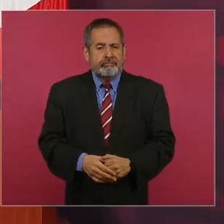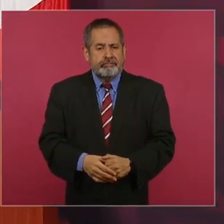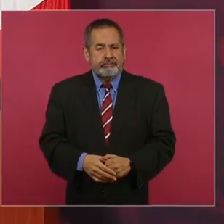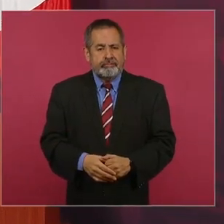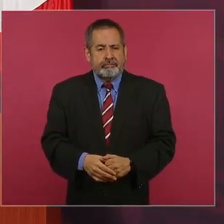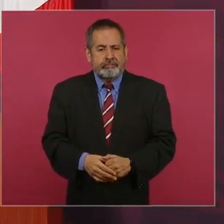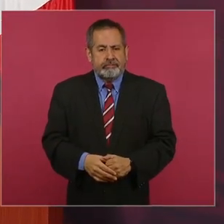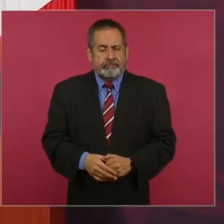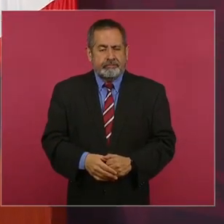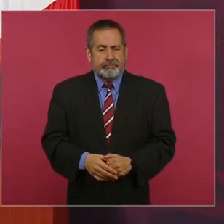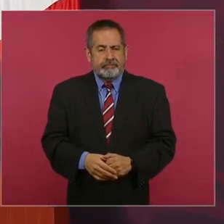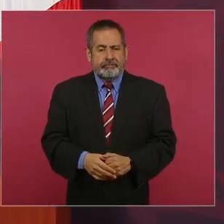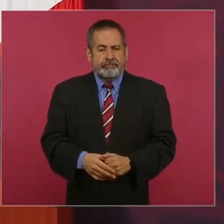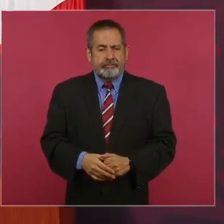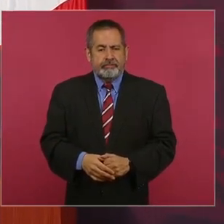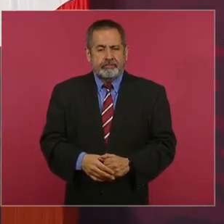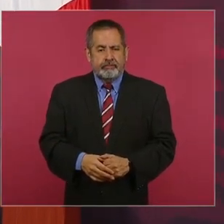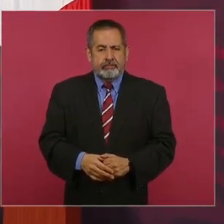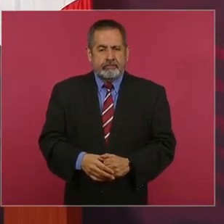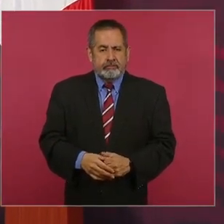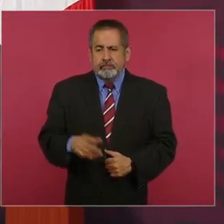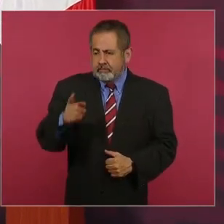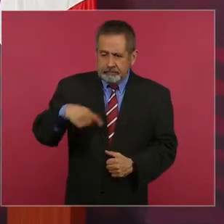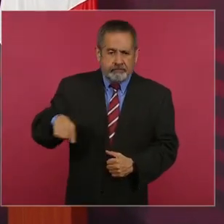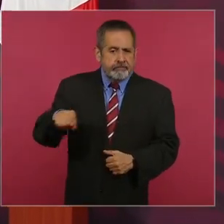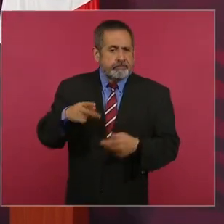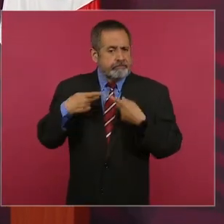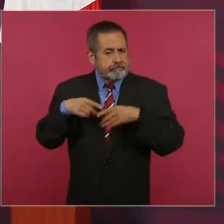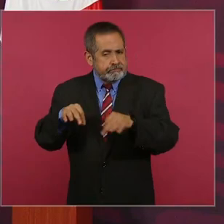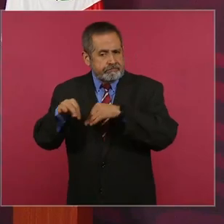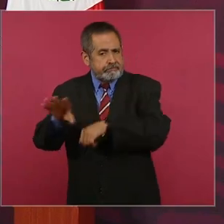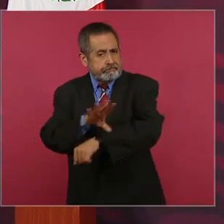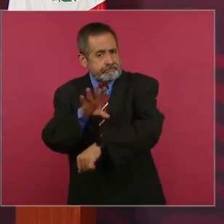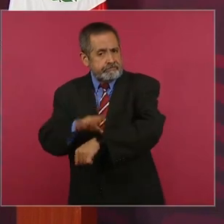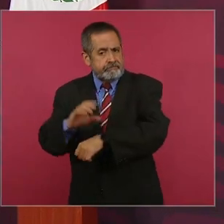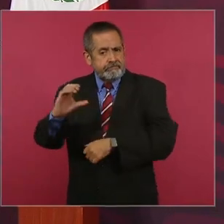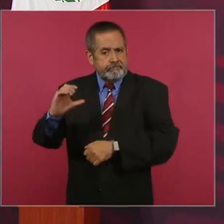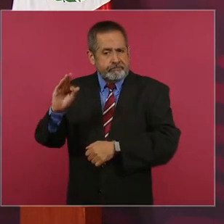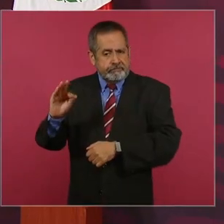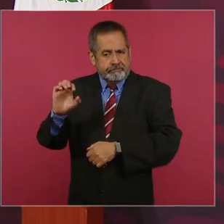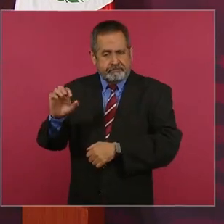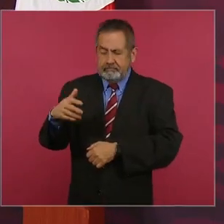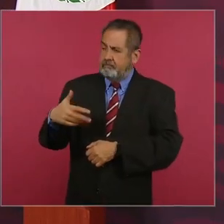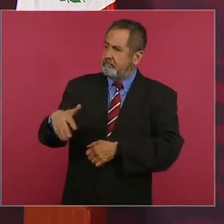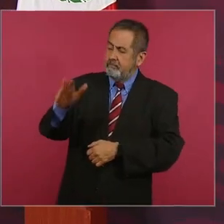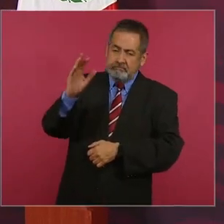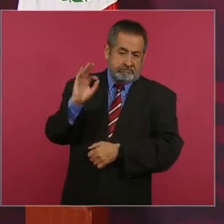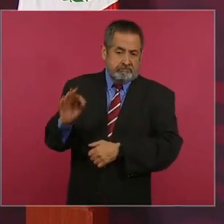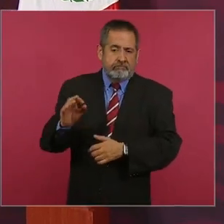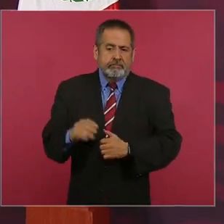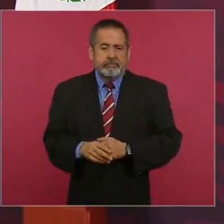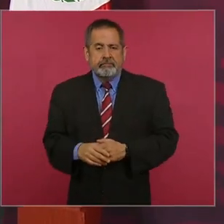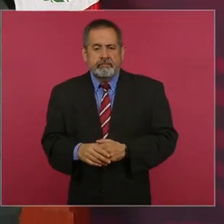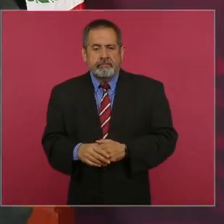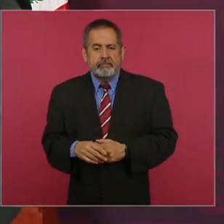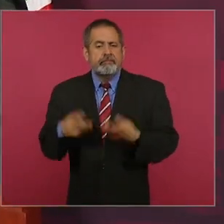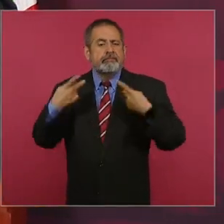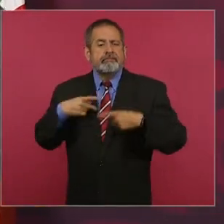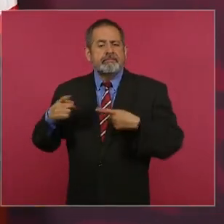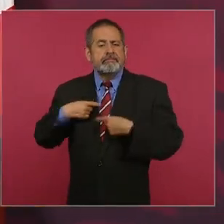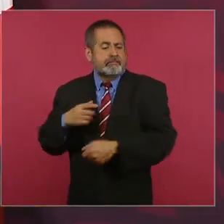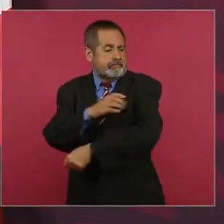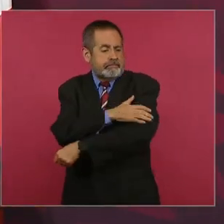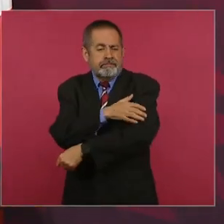lo de los trabajadores electricistas bueno los servidores de la nación